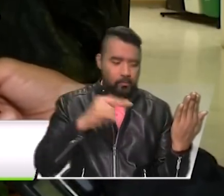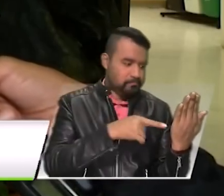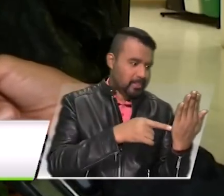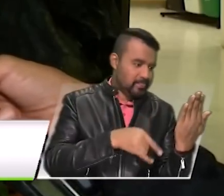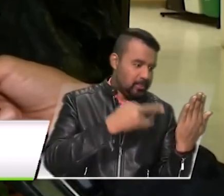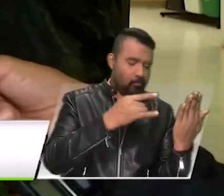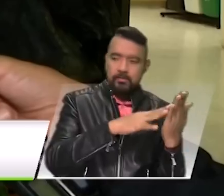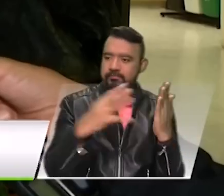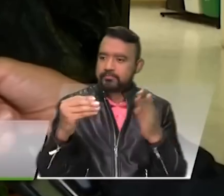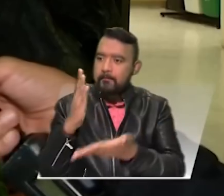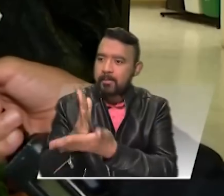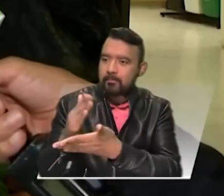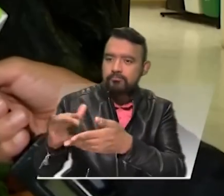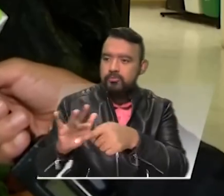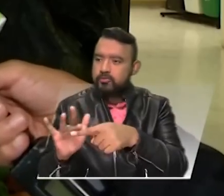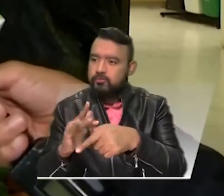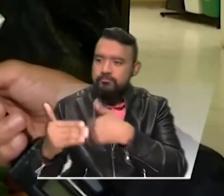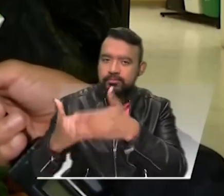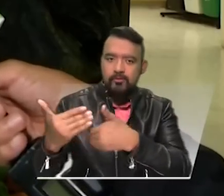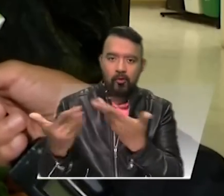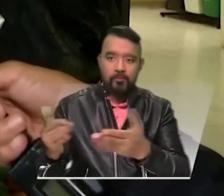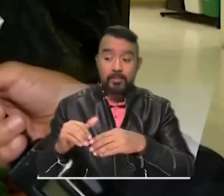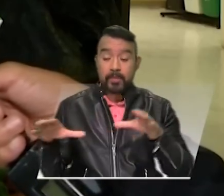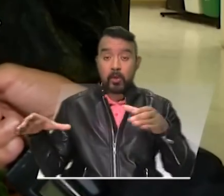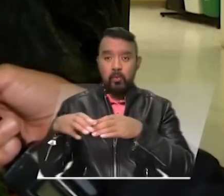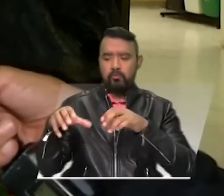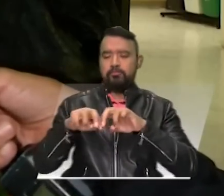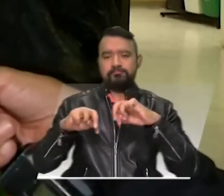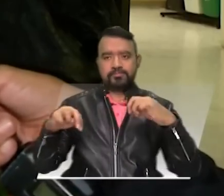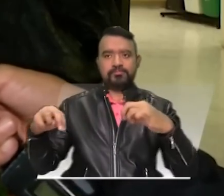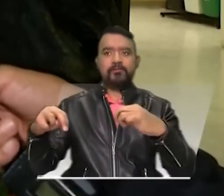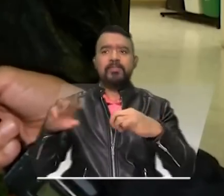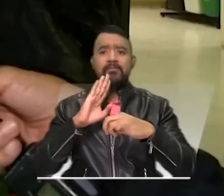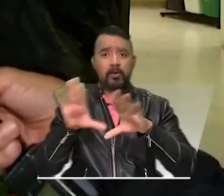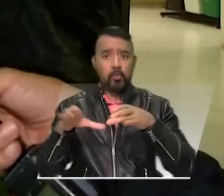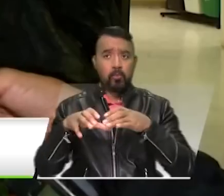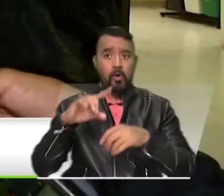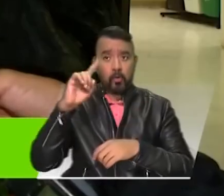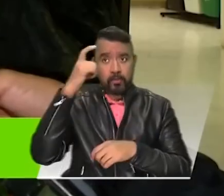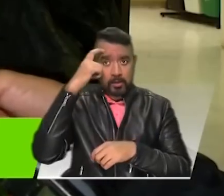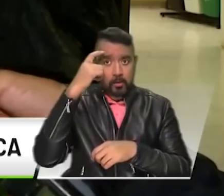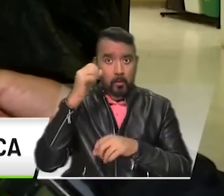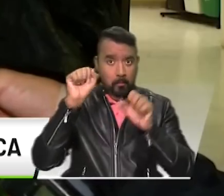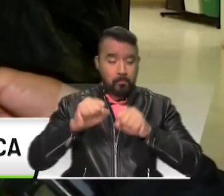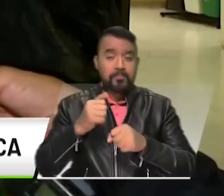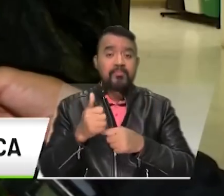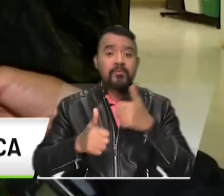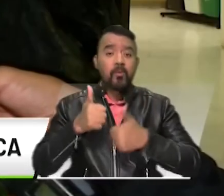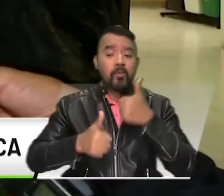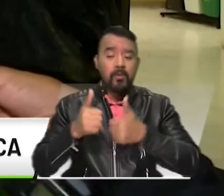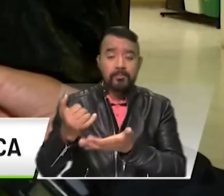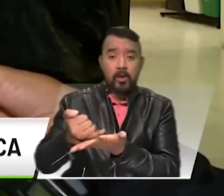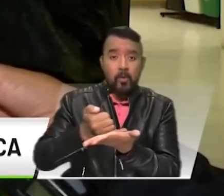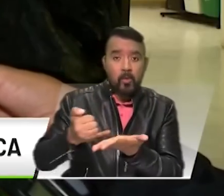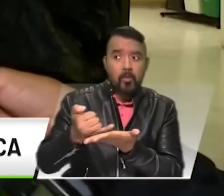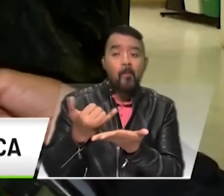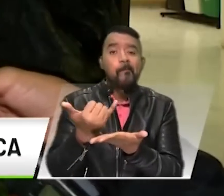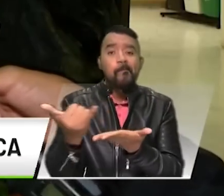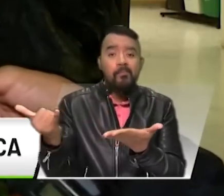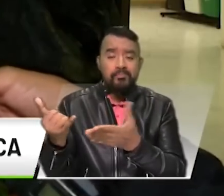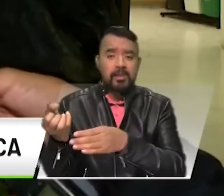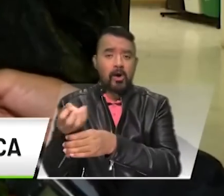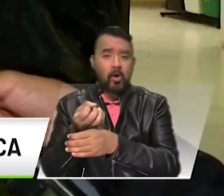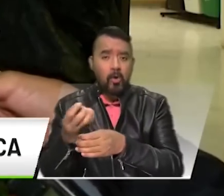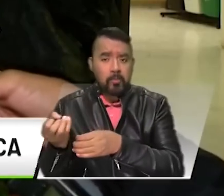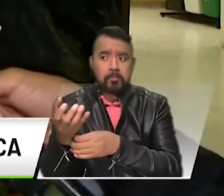activación de los consejos comunales vamos a llevar la gobernanza a los territorios en donde vamos a tener intervenciones directas de debate